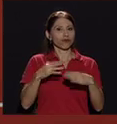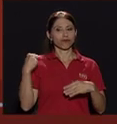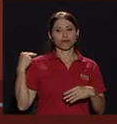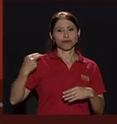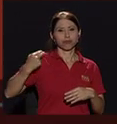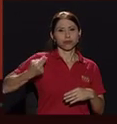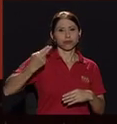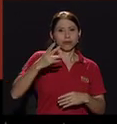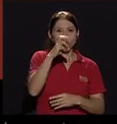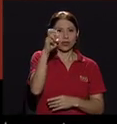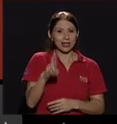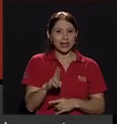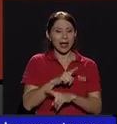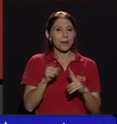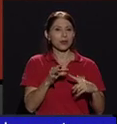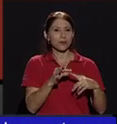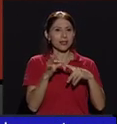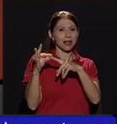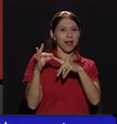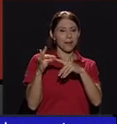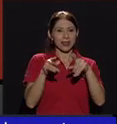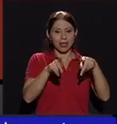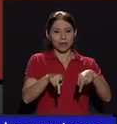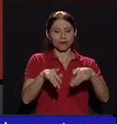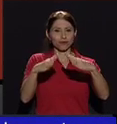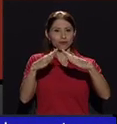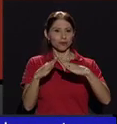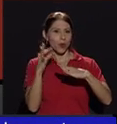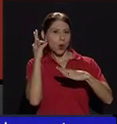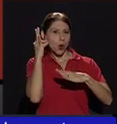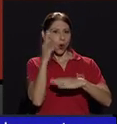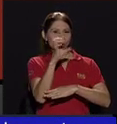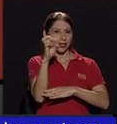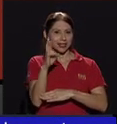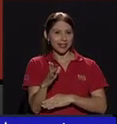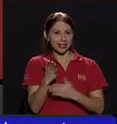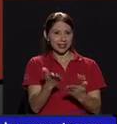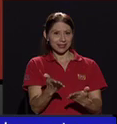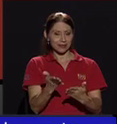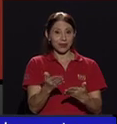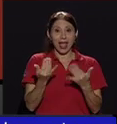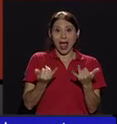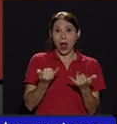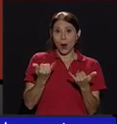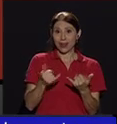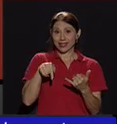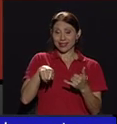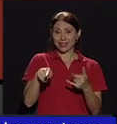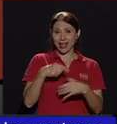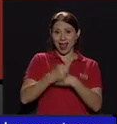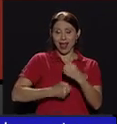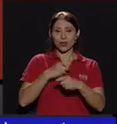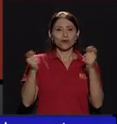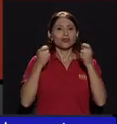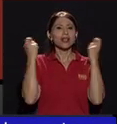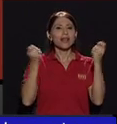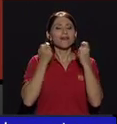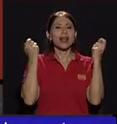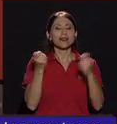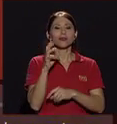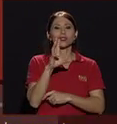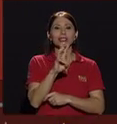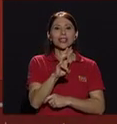historia de Costa Rica, pero en especial de las ciudadanas costarricenses. Estamos conmemorando este año el aniversario